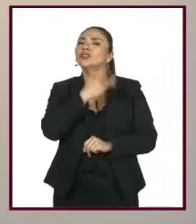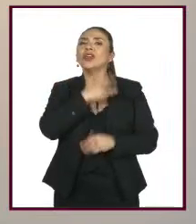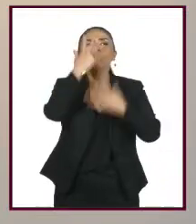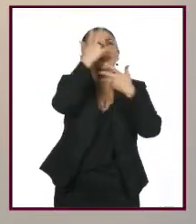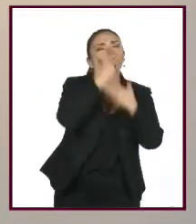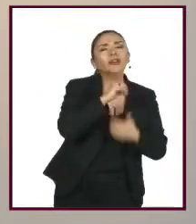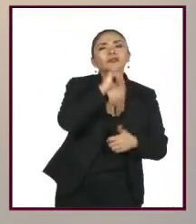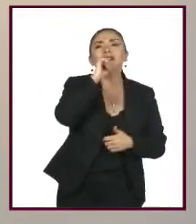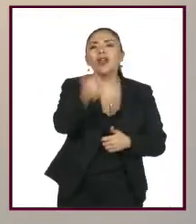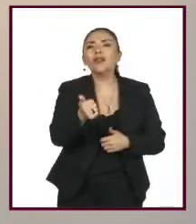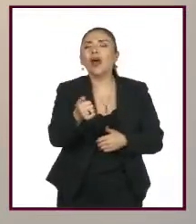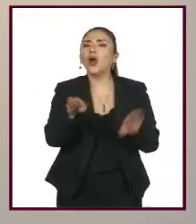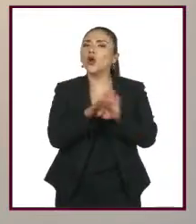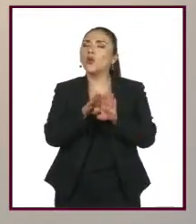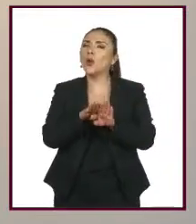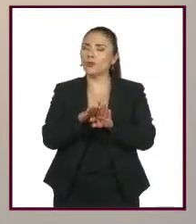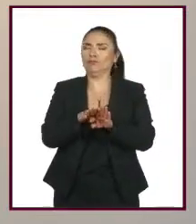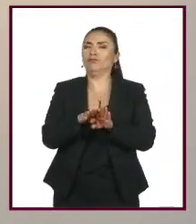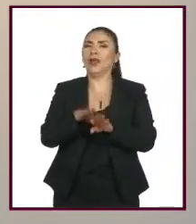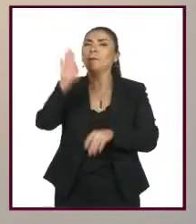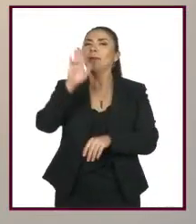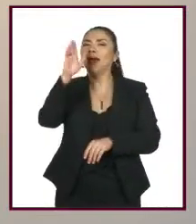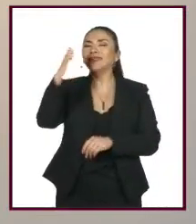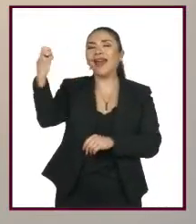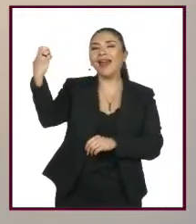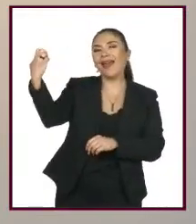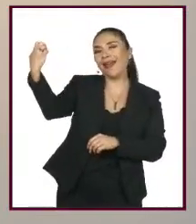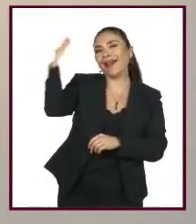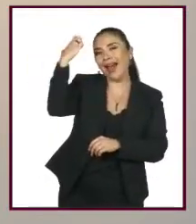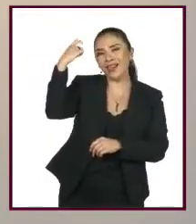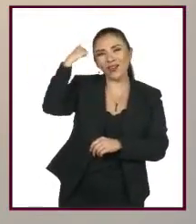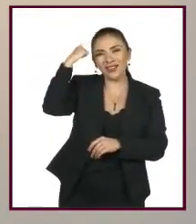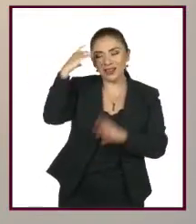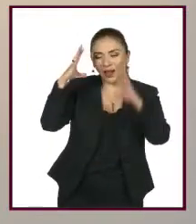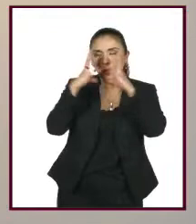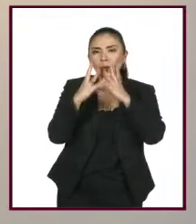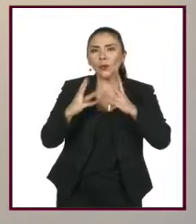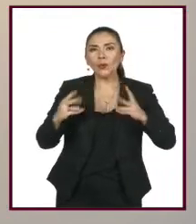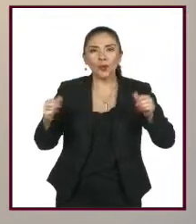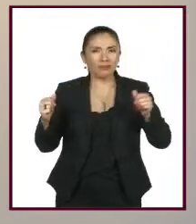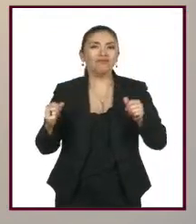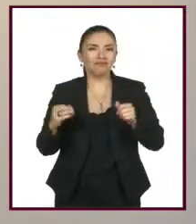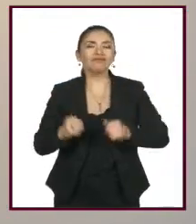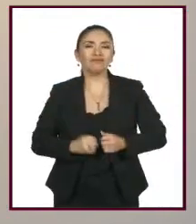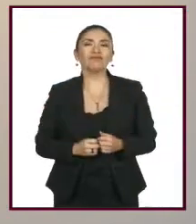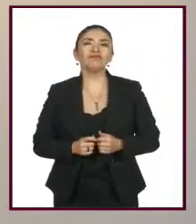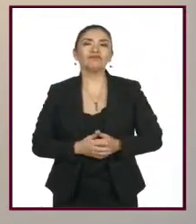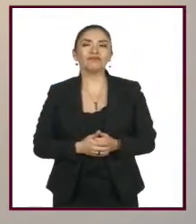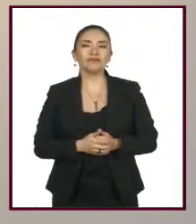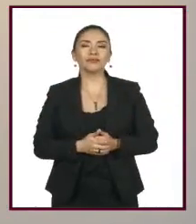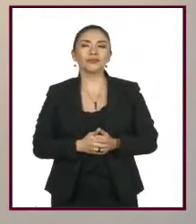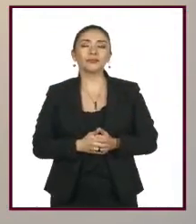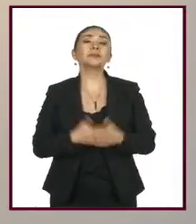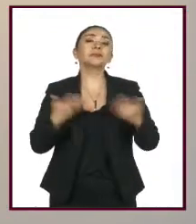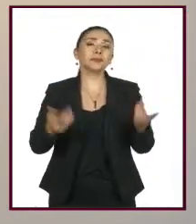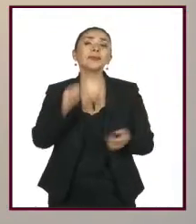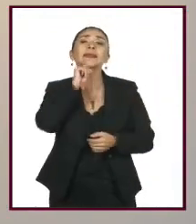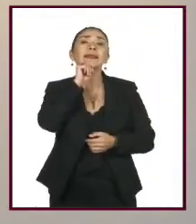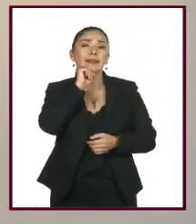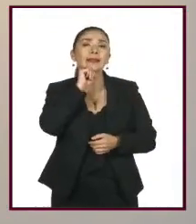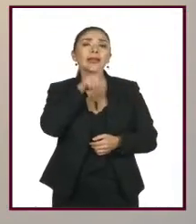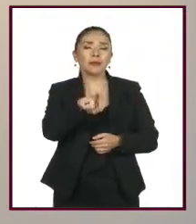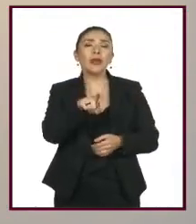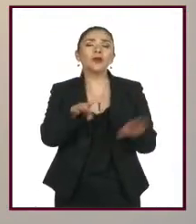forma, pues falsamente se puedan disminuir. Bueno, y como también